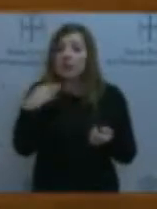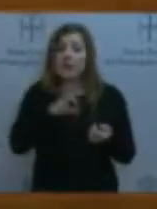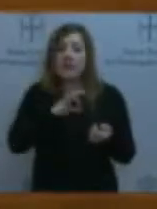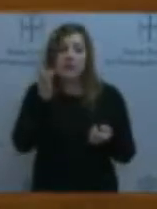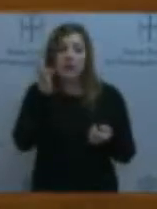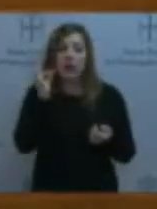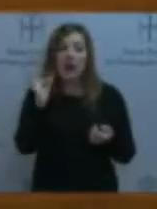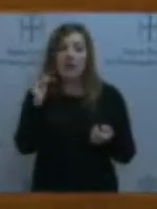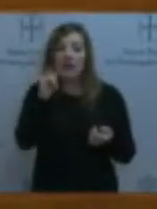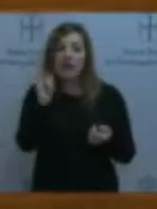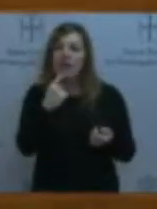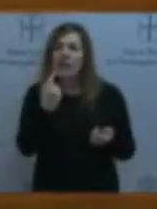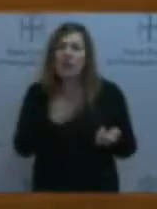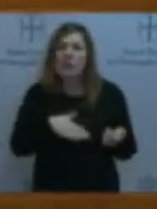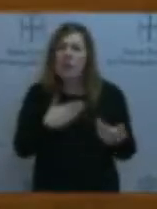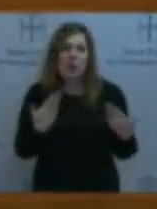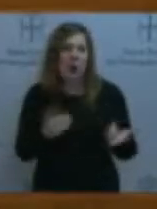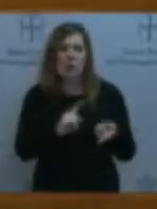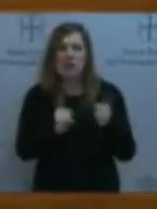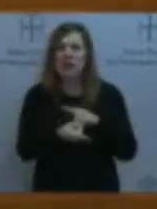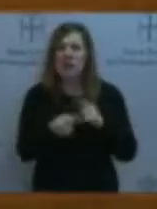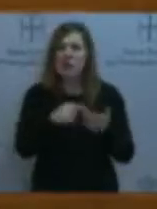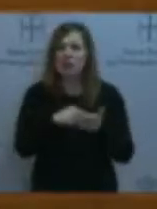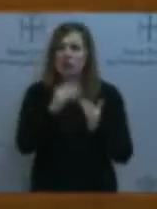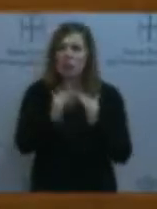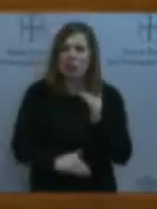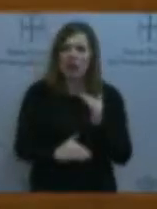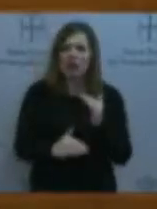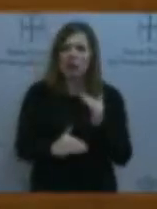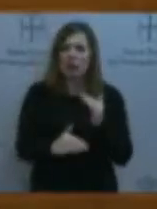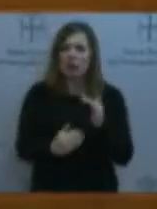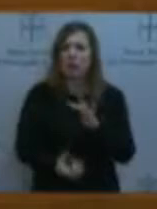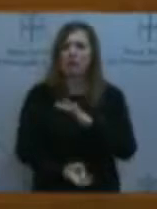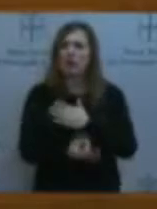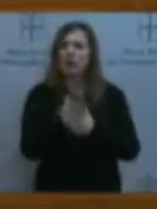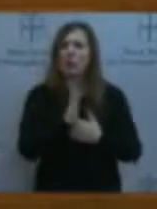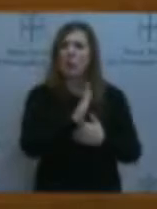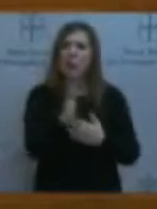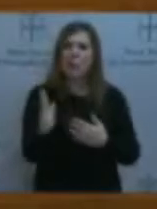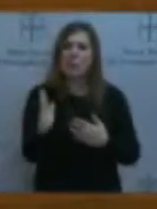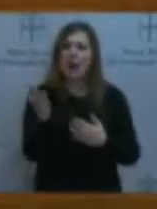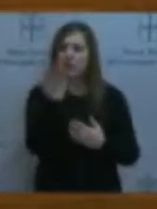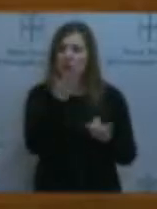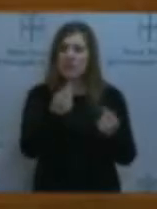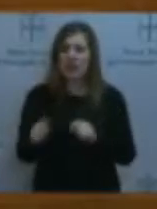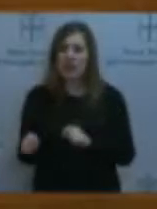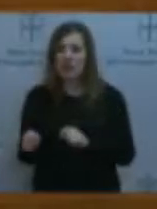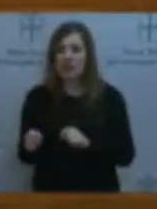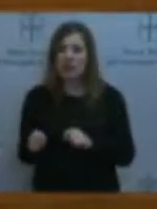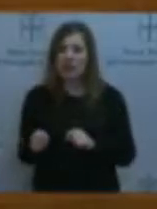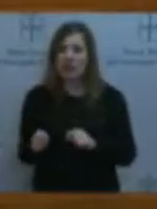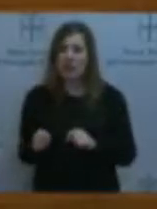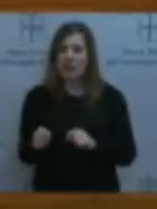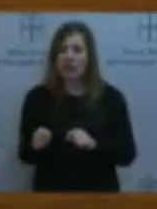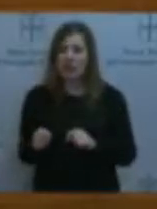en qué comunidad modificar y bajar los impuestos ha provocado que se cierren escuelas? No, lo que provoca es que no se abran más. No